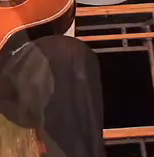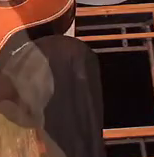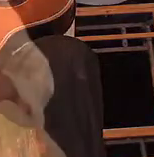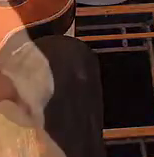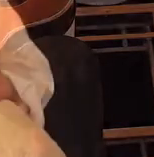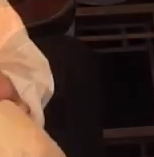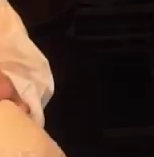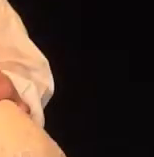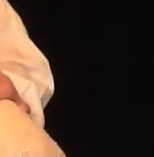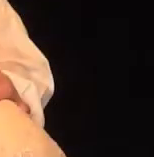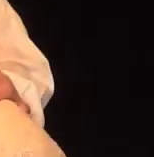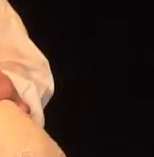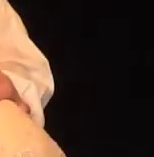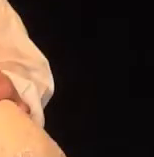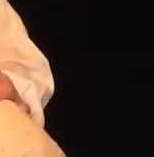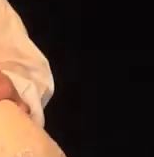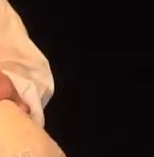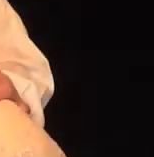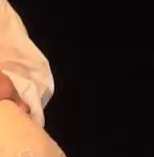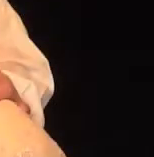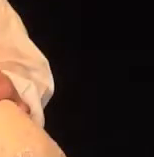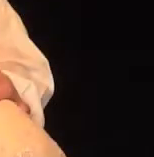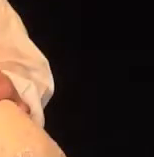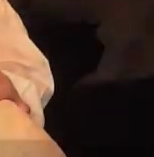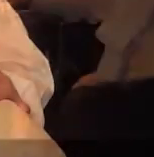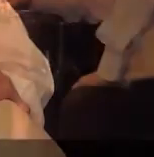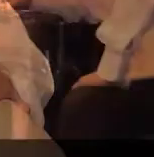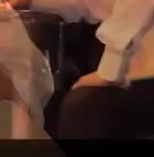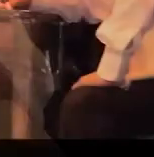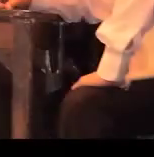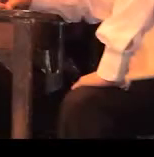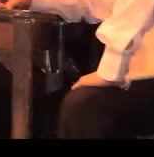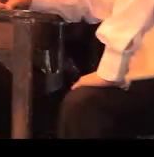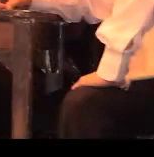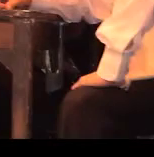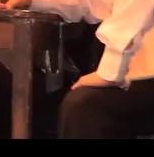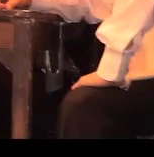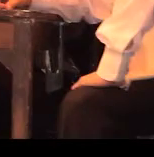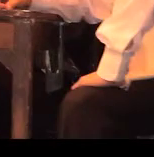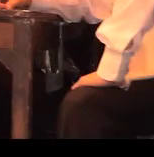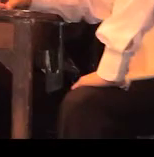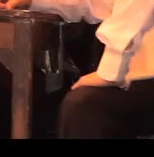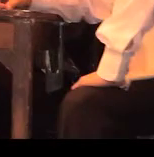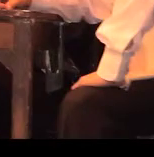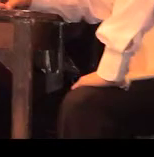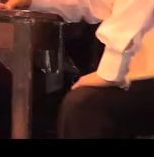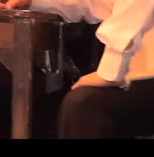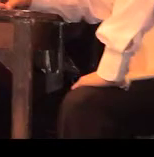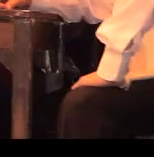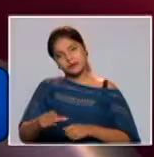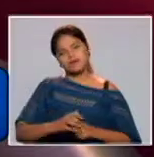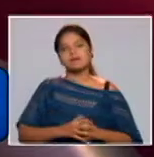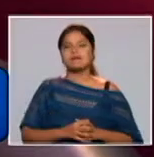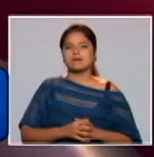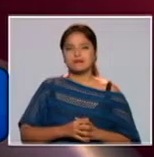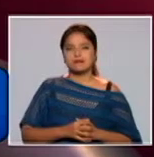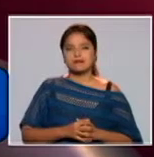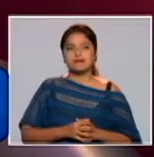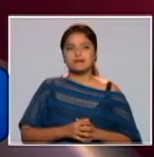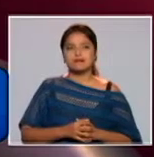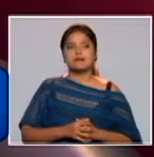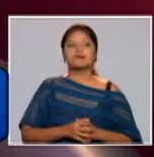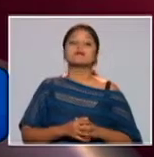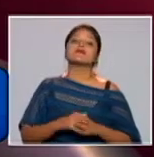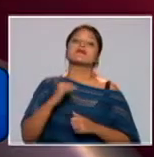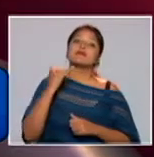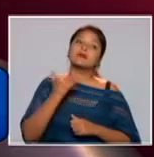cultivo del café que es escrita por Jorge Valencia Villegas y con la dirección de Luis Alberto García Jiménez y tenemos una